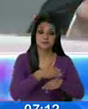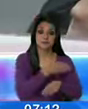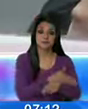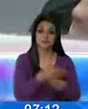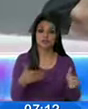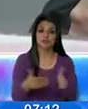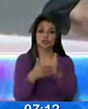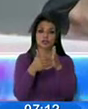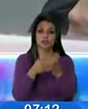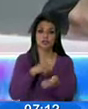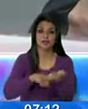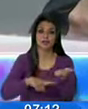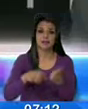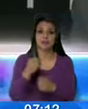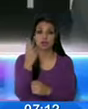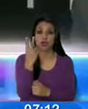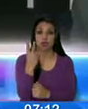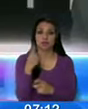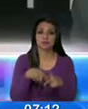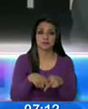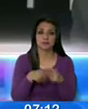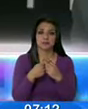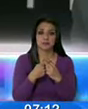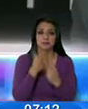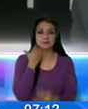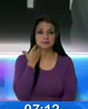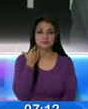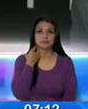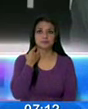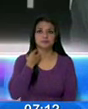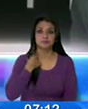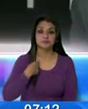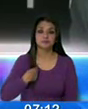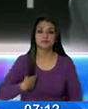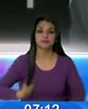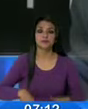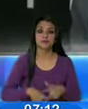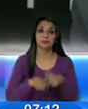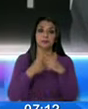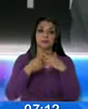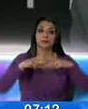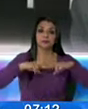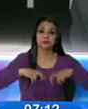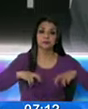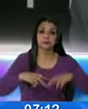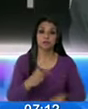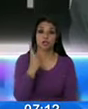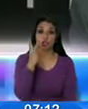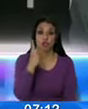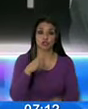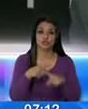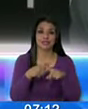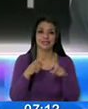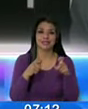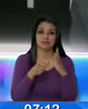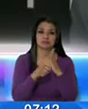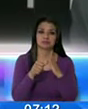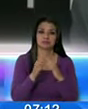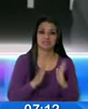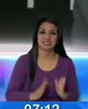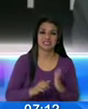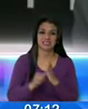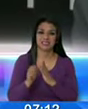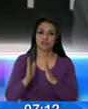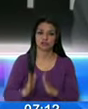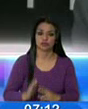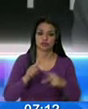hermanos Alvarado inició. Está abierta una investigación. Los dos exministros no son